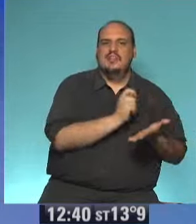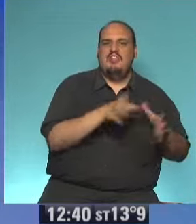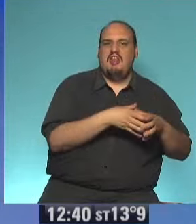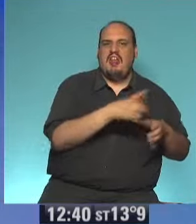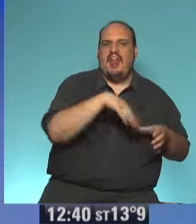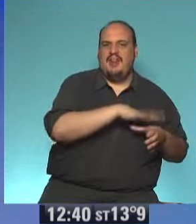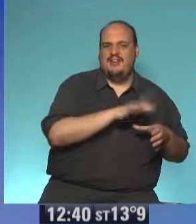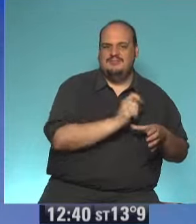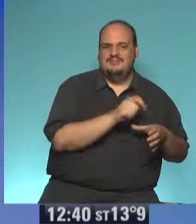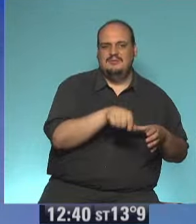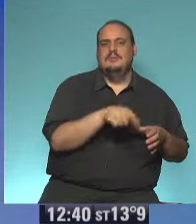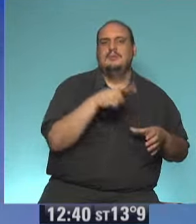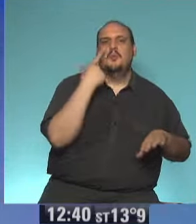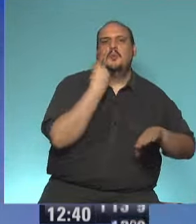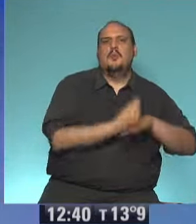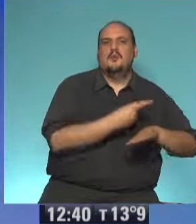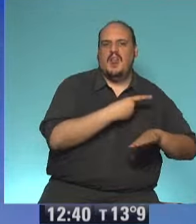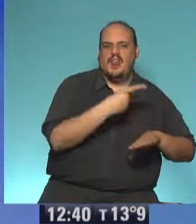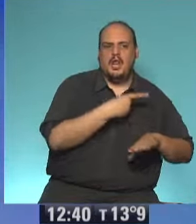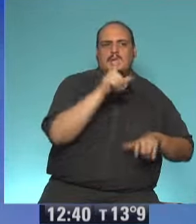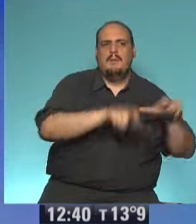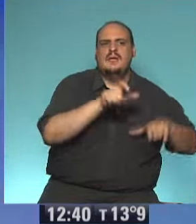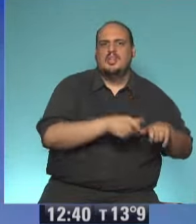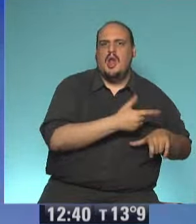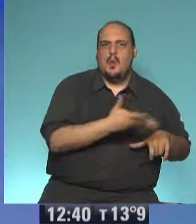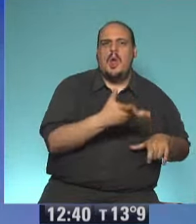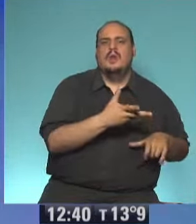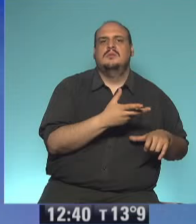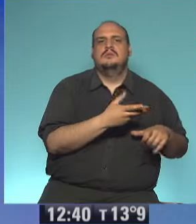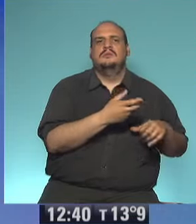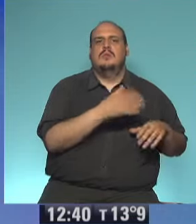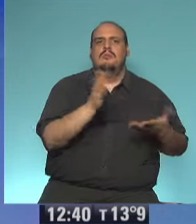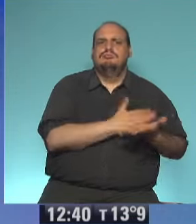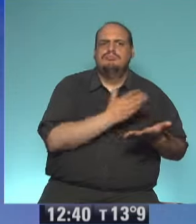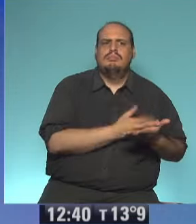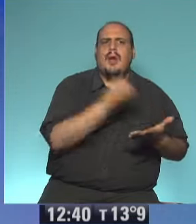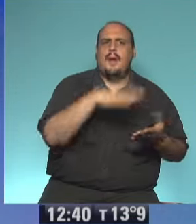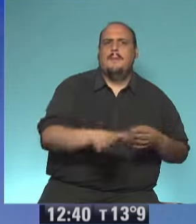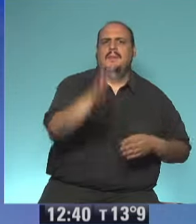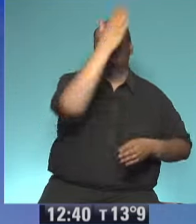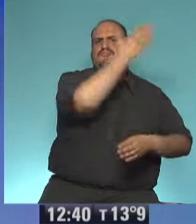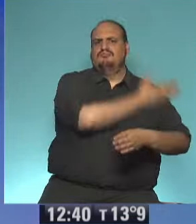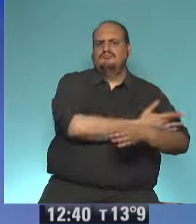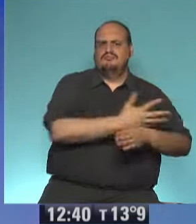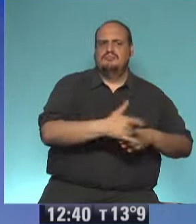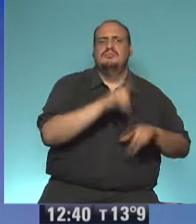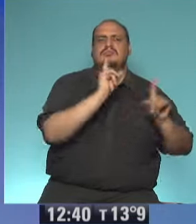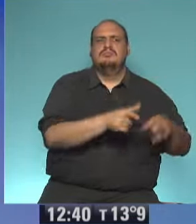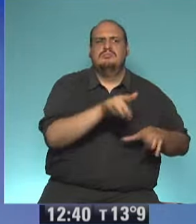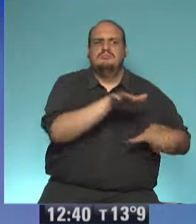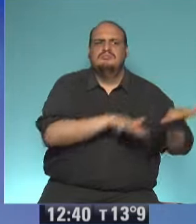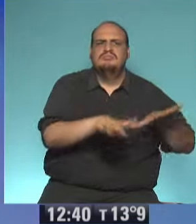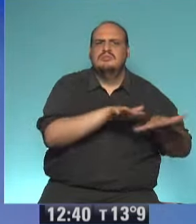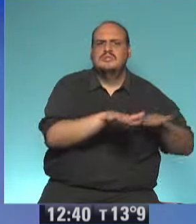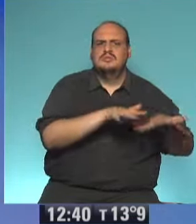están localizados, cuántas personas son, claro. desde cuándo producen lo que producen, bajo qué condiciones producen. Si y